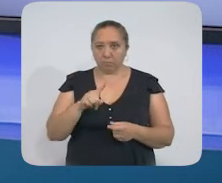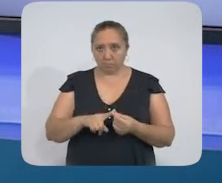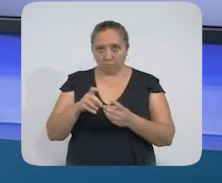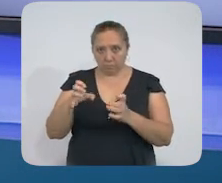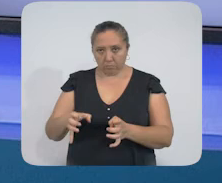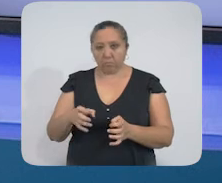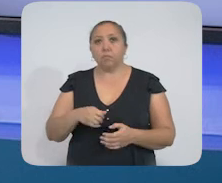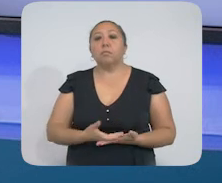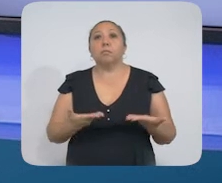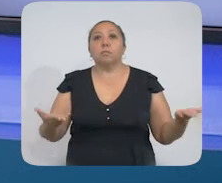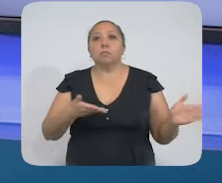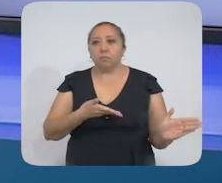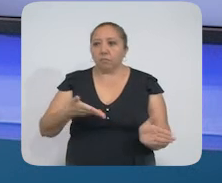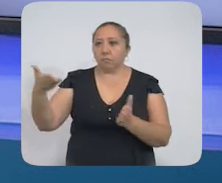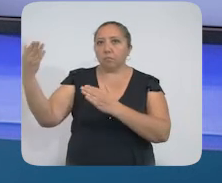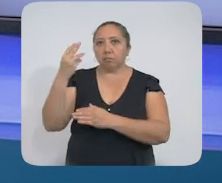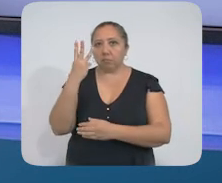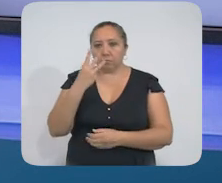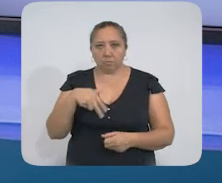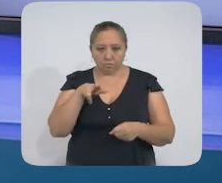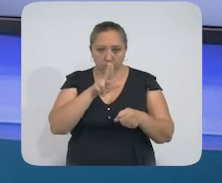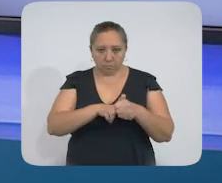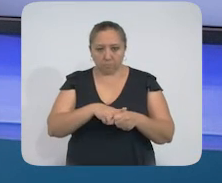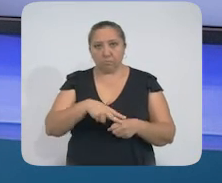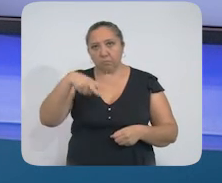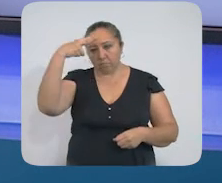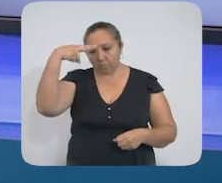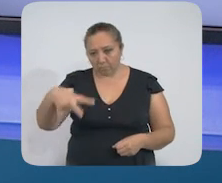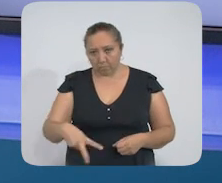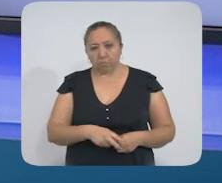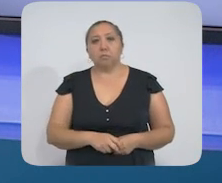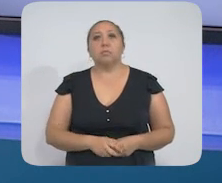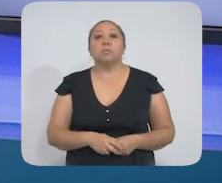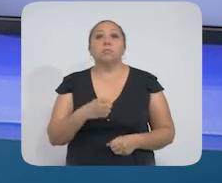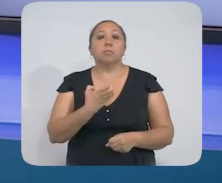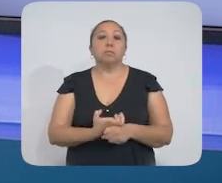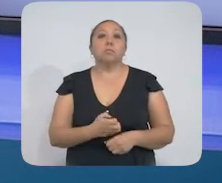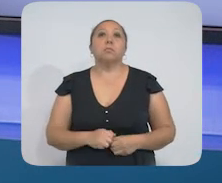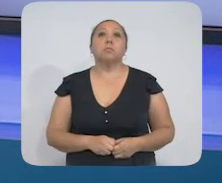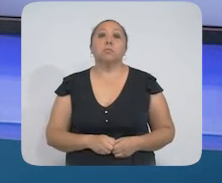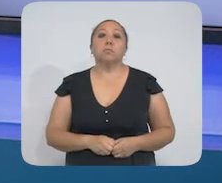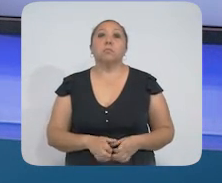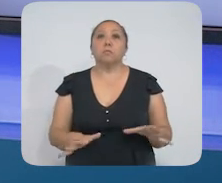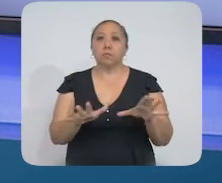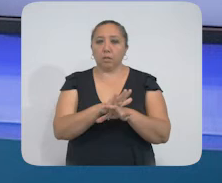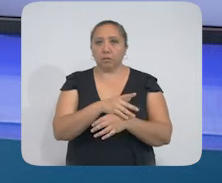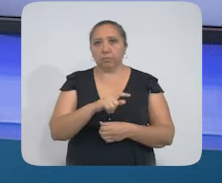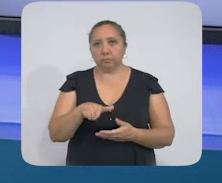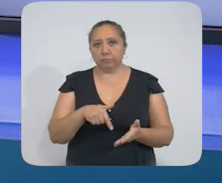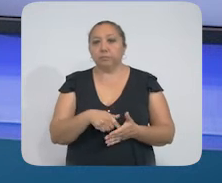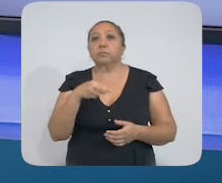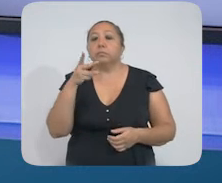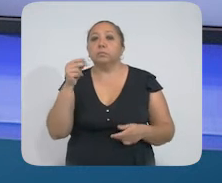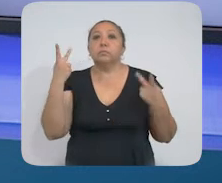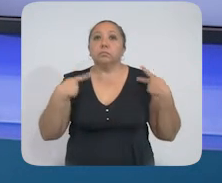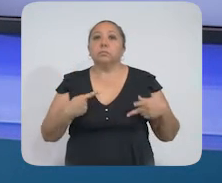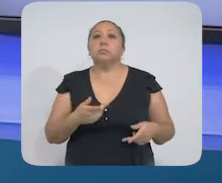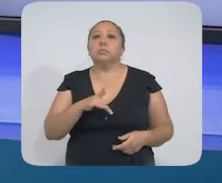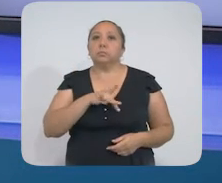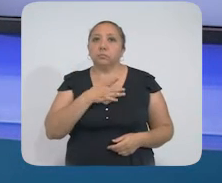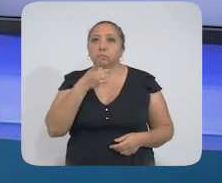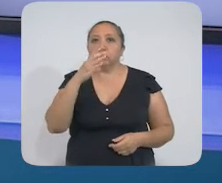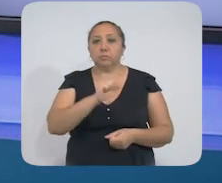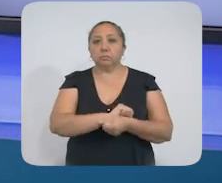mujer será trasladada a uno de los 3 centros de salud federal de tercer nivel del estado, destinados a la atención médica a personas que